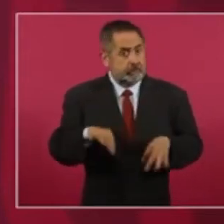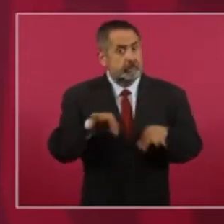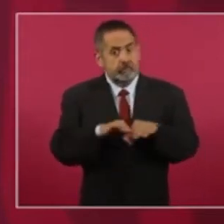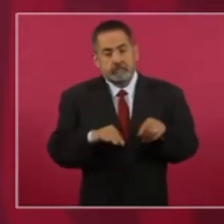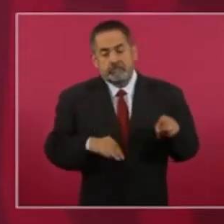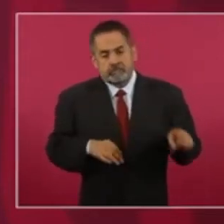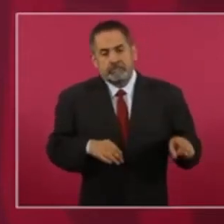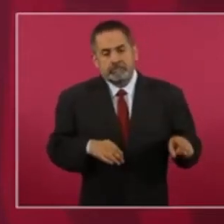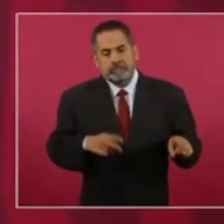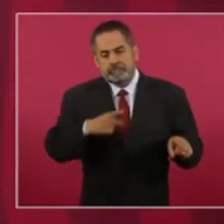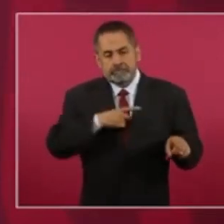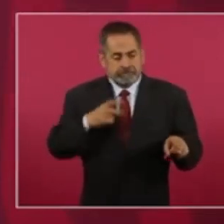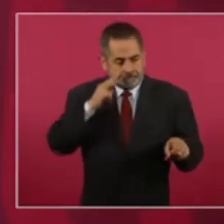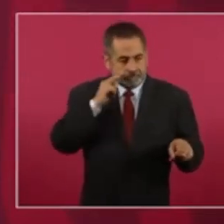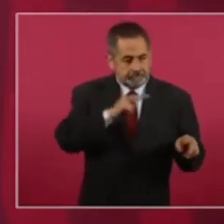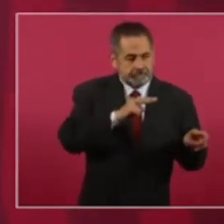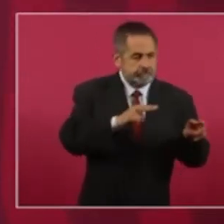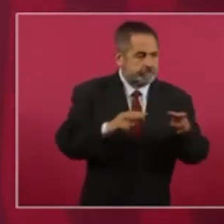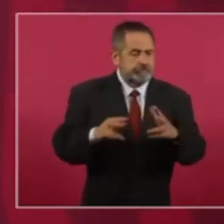que tenemos que estar